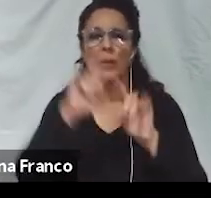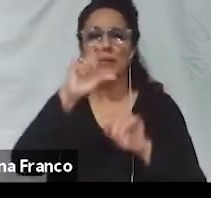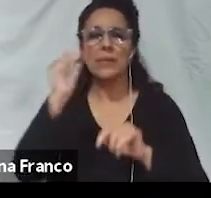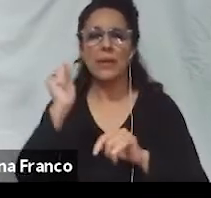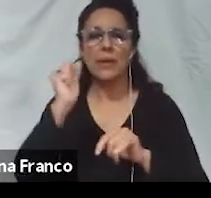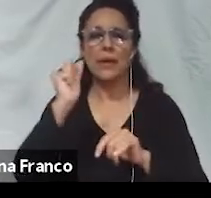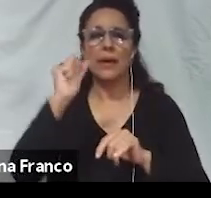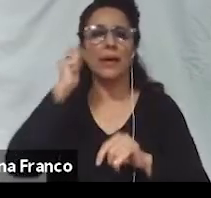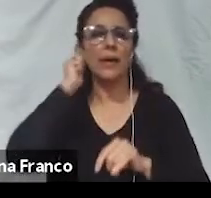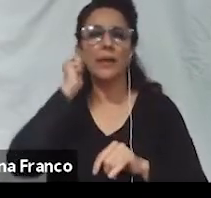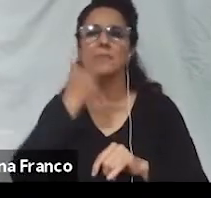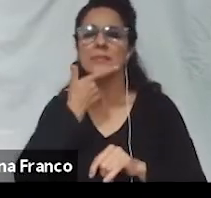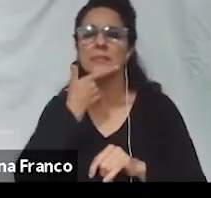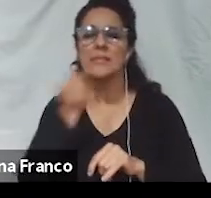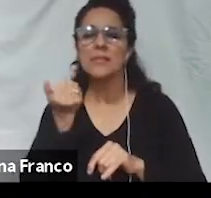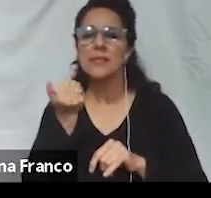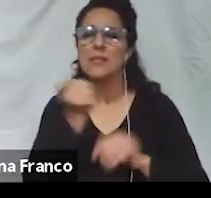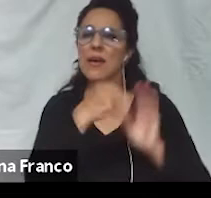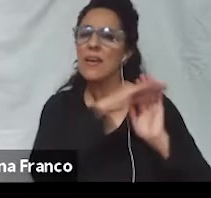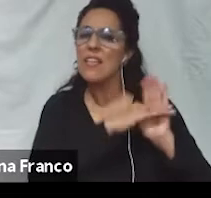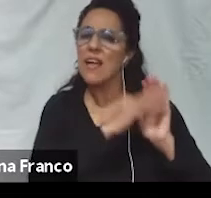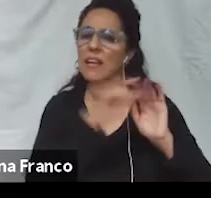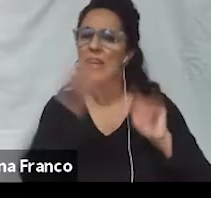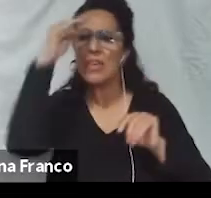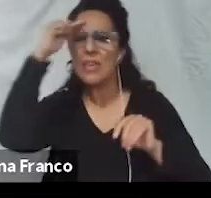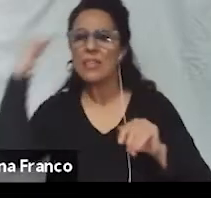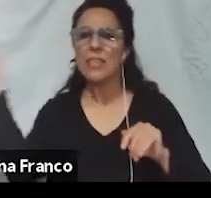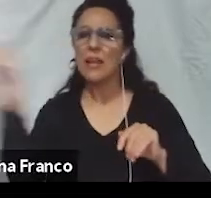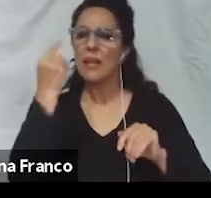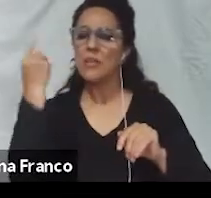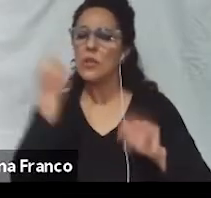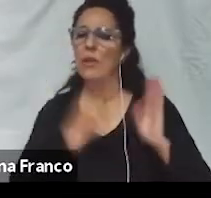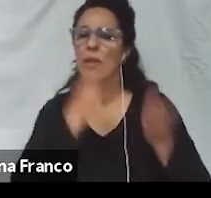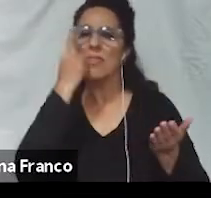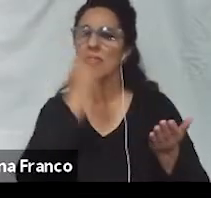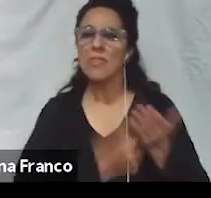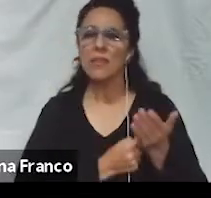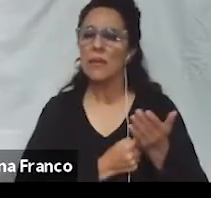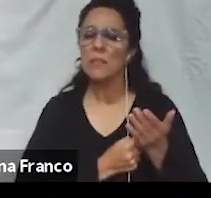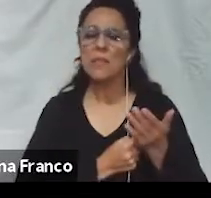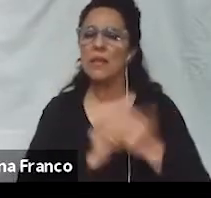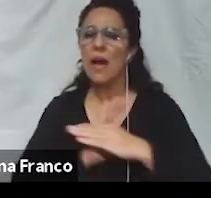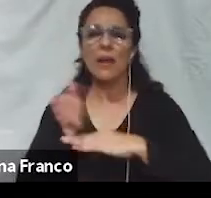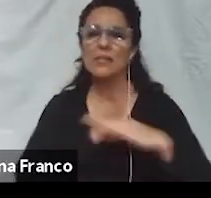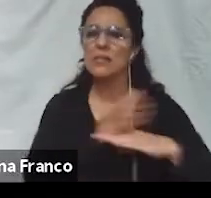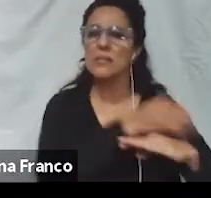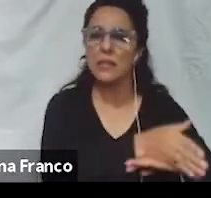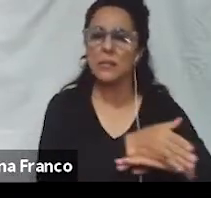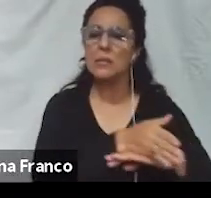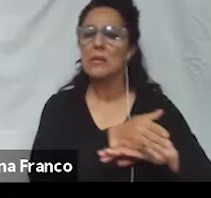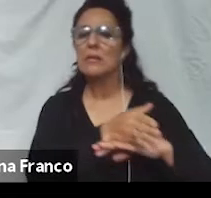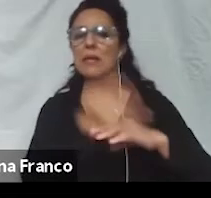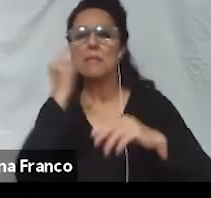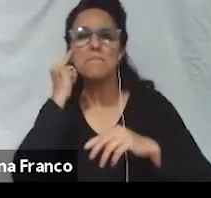las WCAG? Los WCAG son los estándares internacionales que determinan los principios de